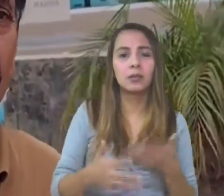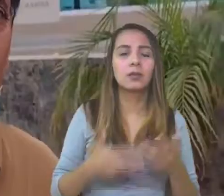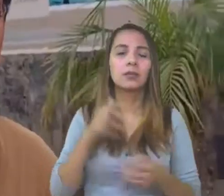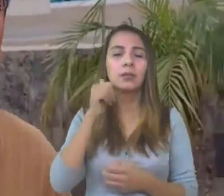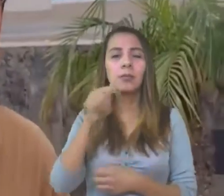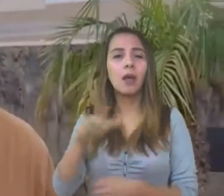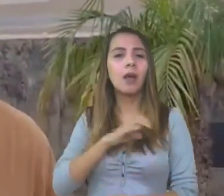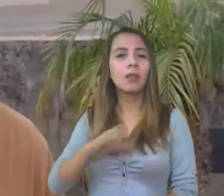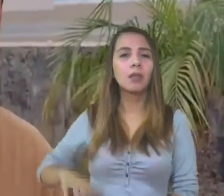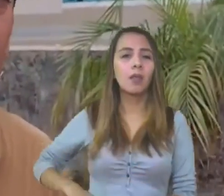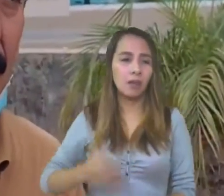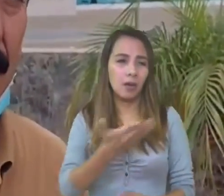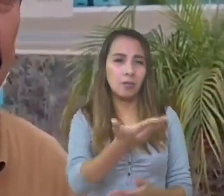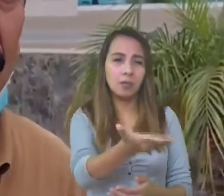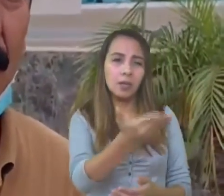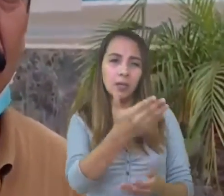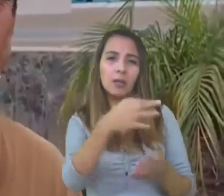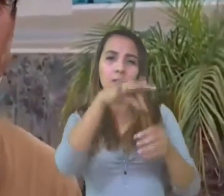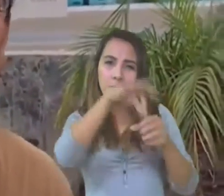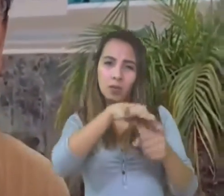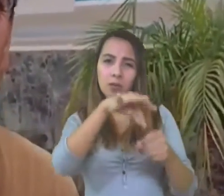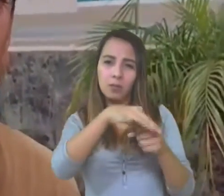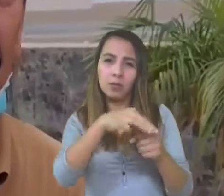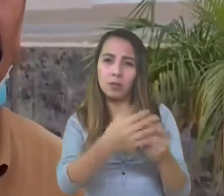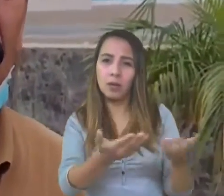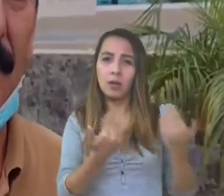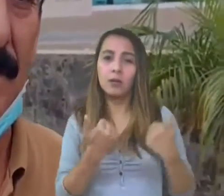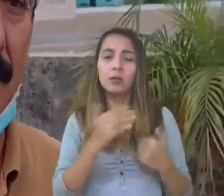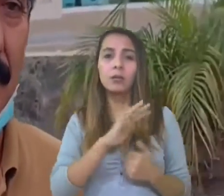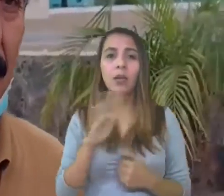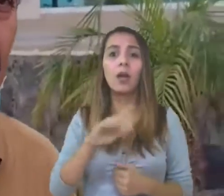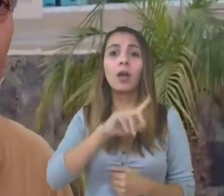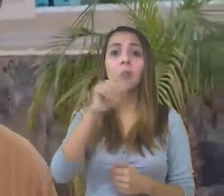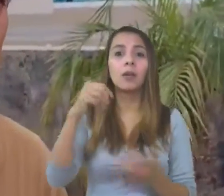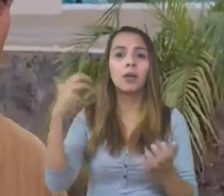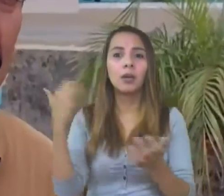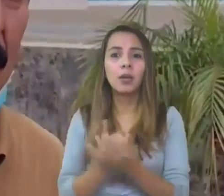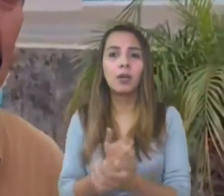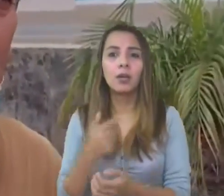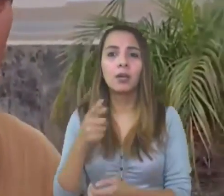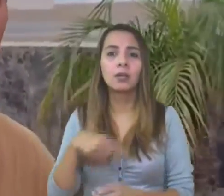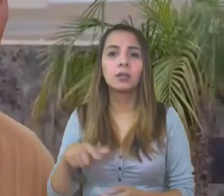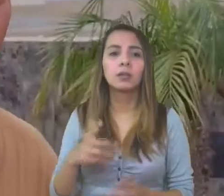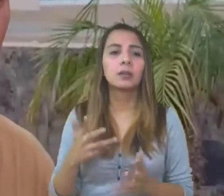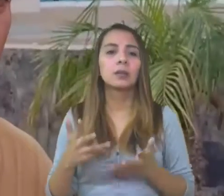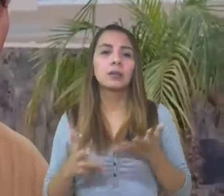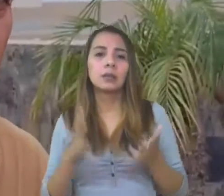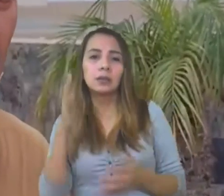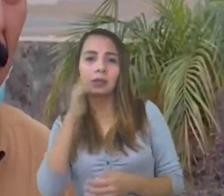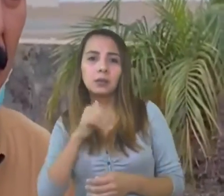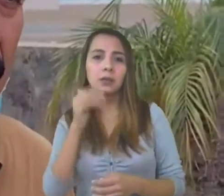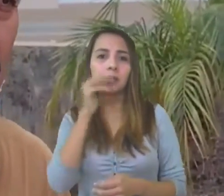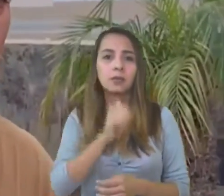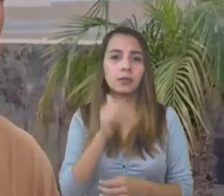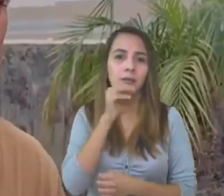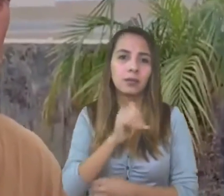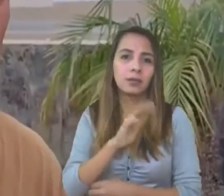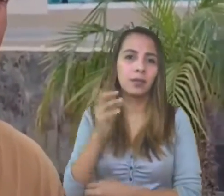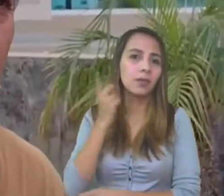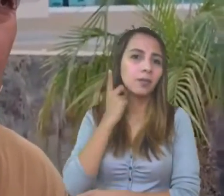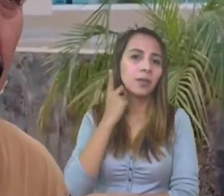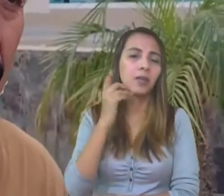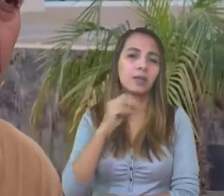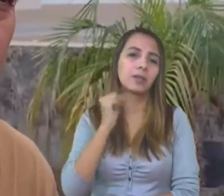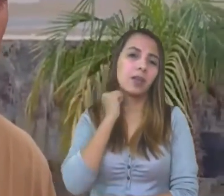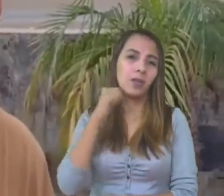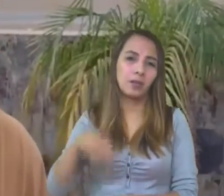voto y luego ya le puedes mover su tapete de su status quo. Que eso es la política en cuanto a los diputados y senadores que